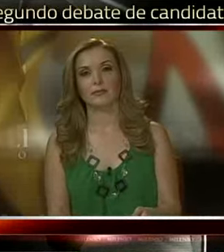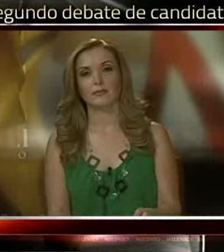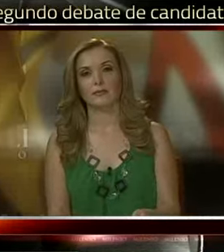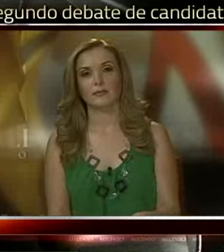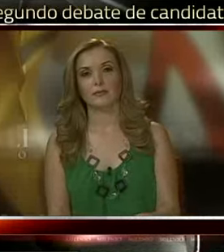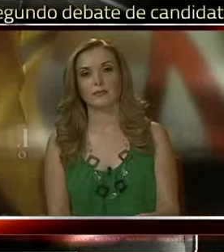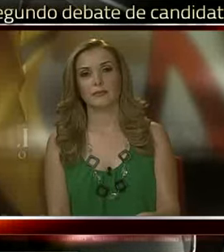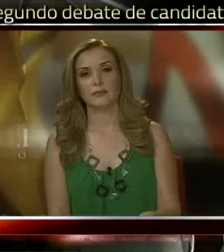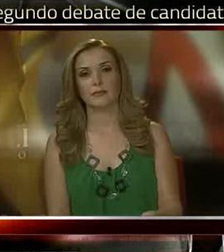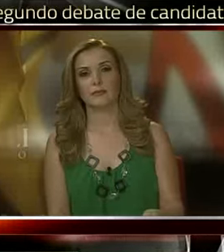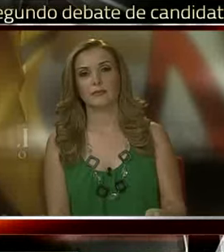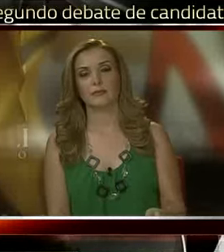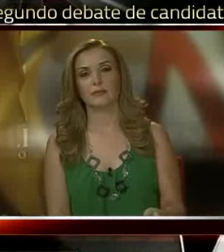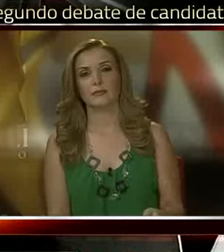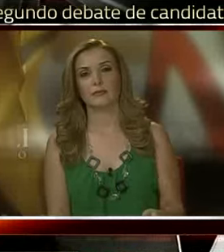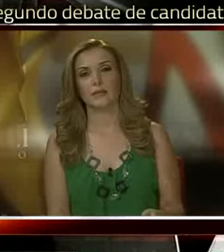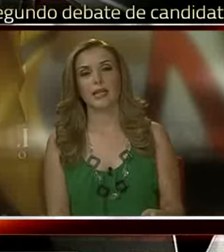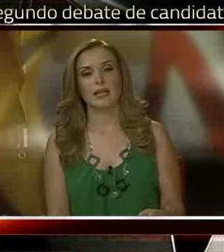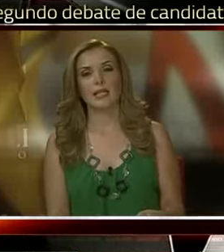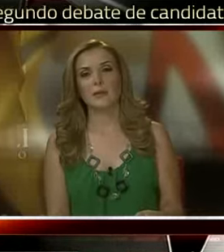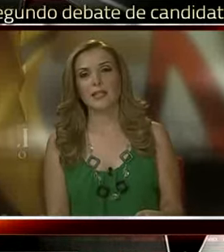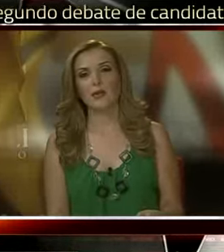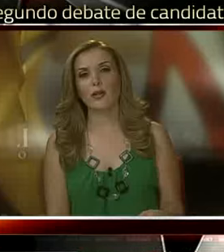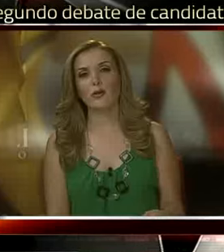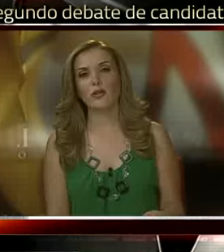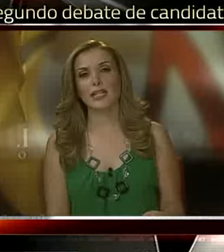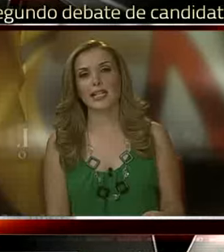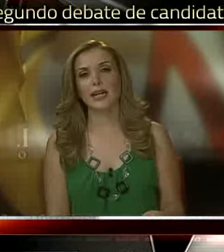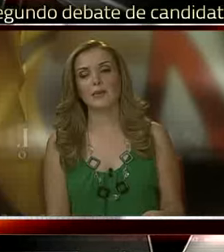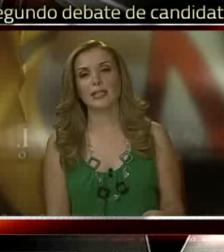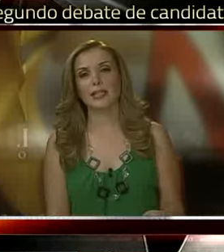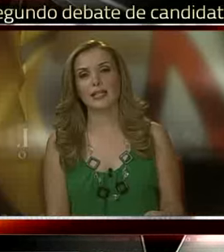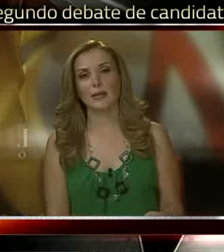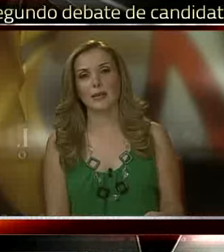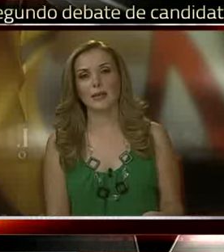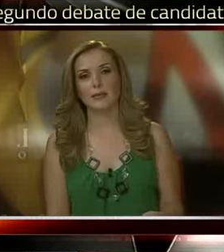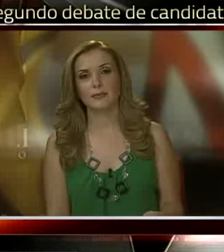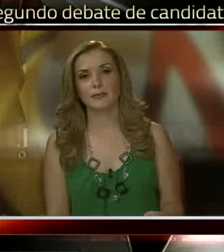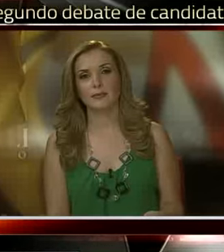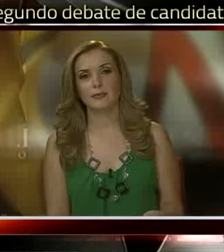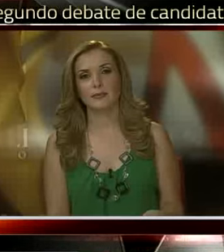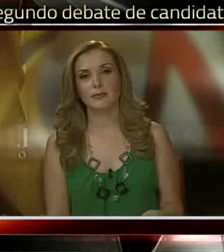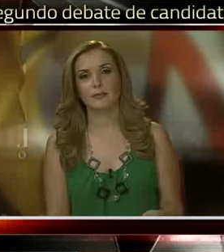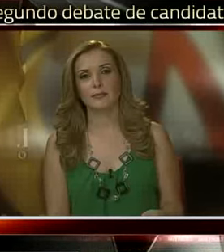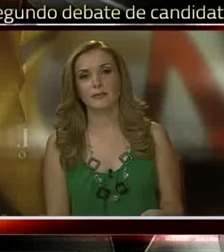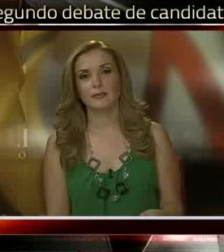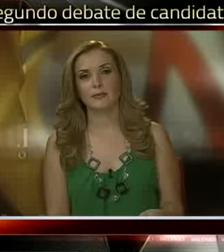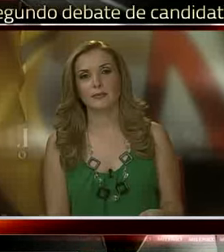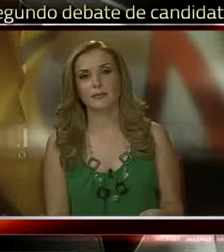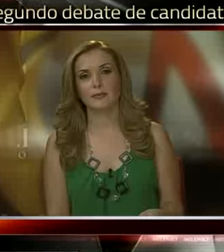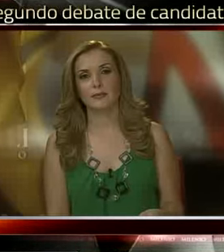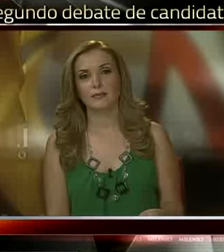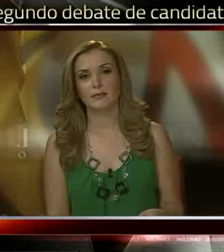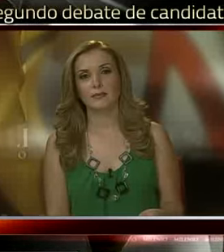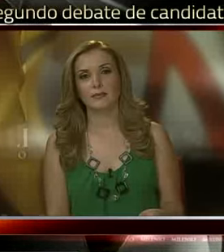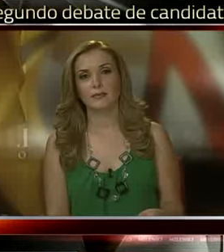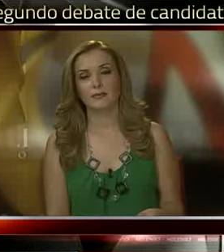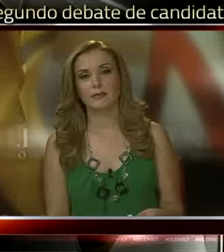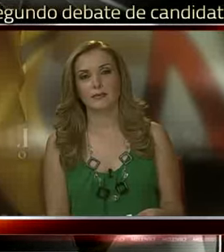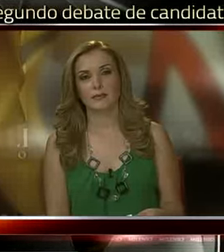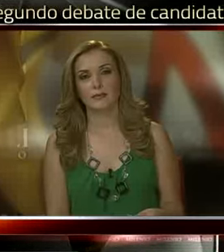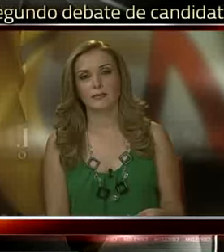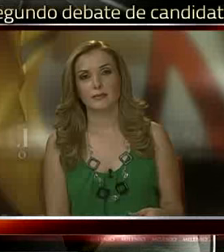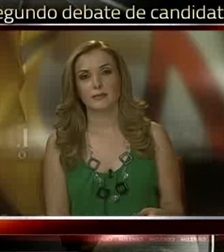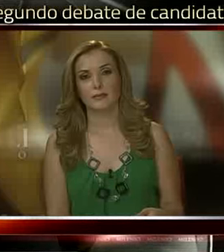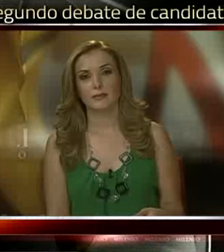calle, por todos los grupos vulnerables. ¿Después del 1 de julio seguirá en la política, Isabel? No, indudablemente que no. Yo creo